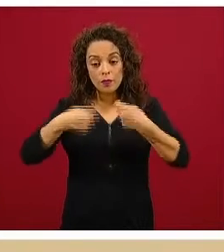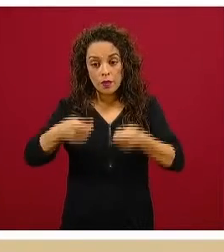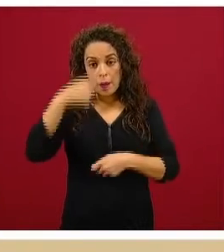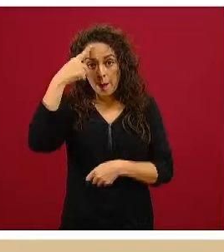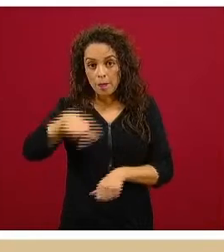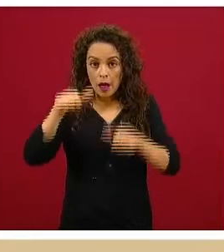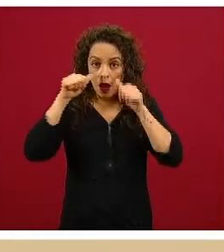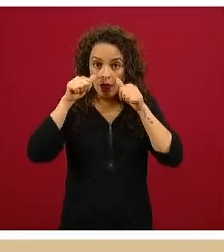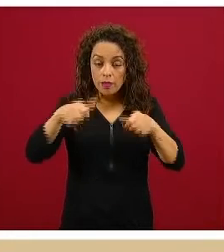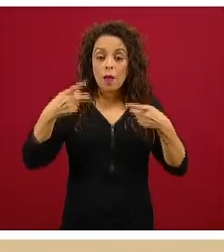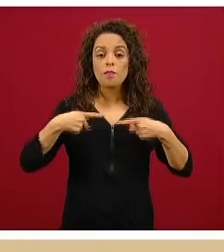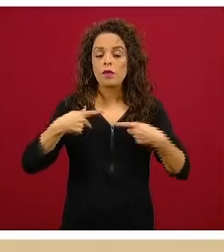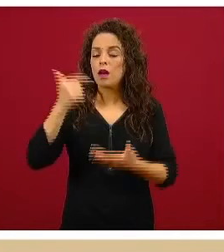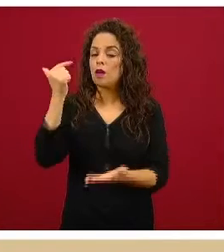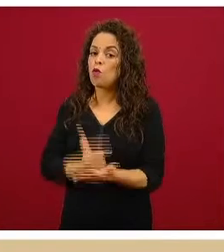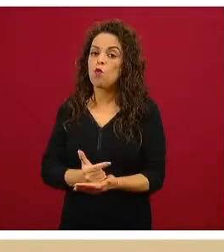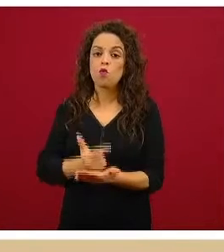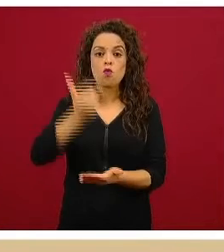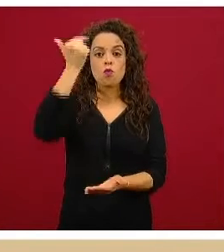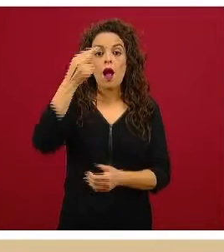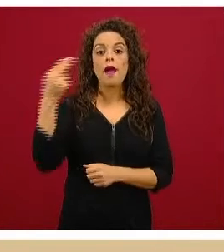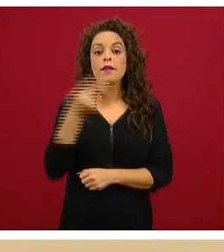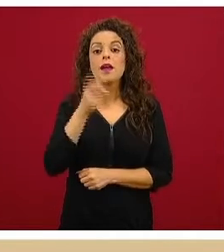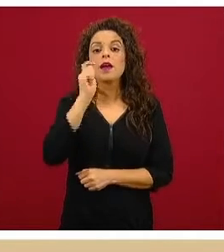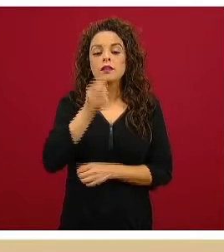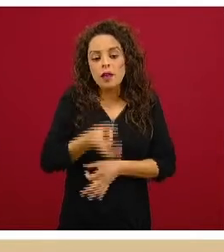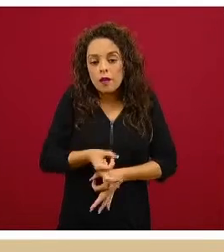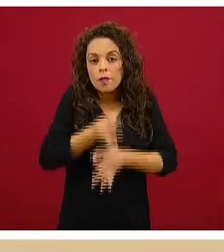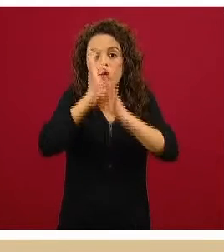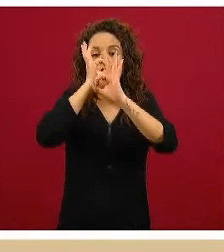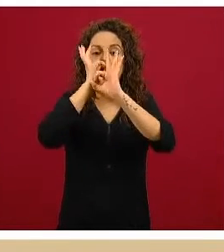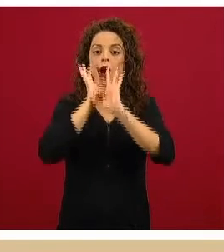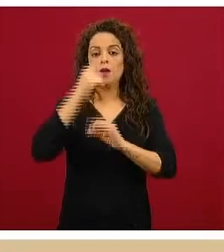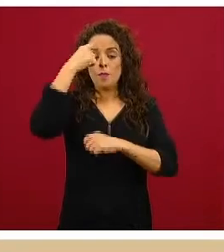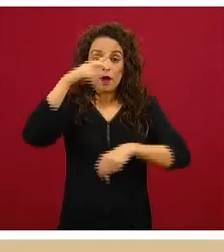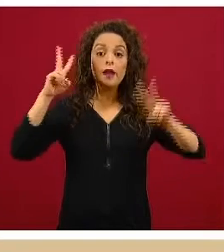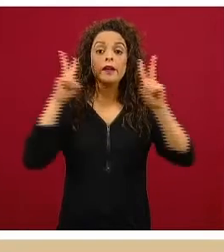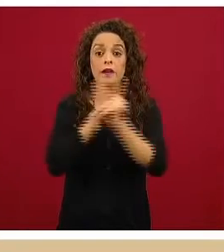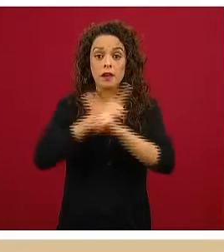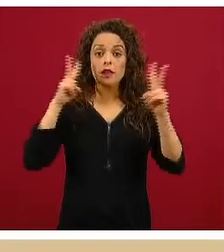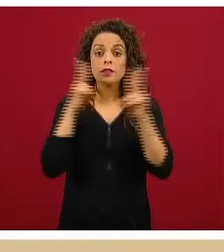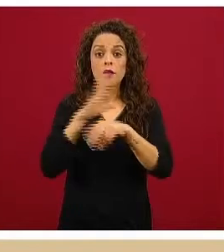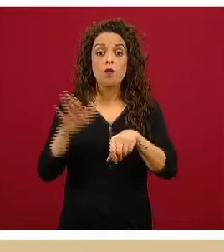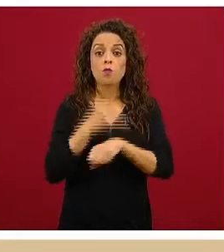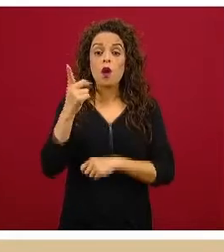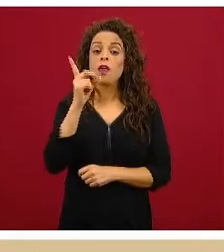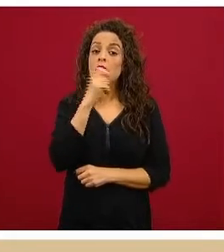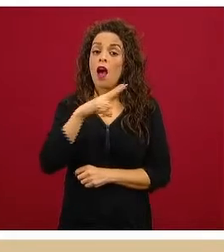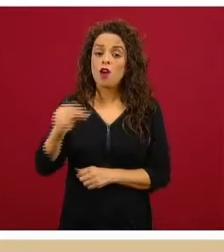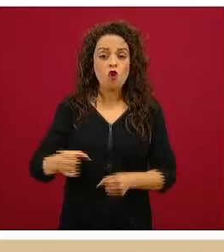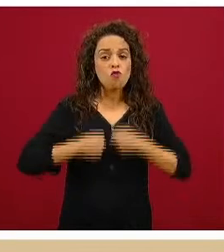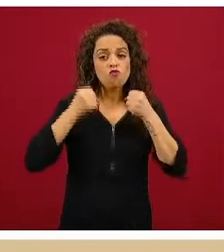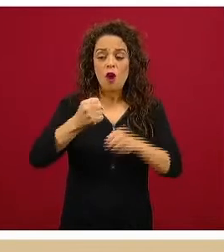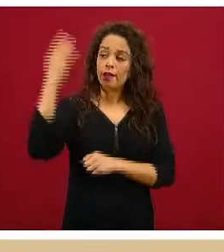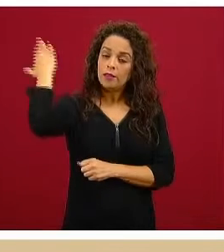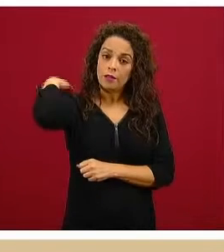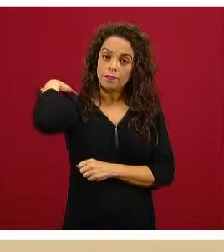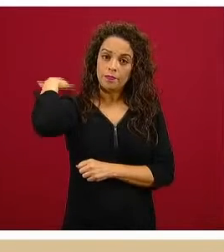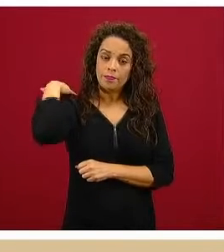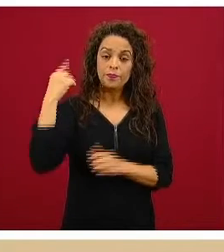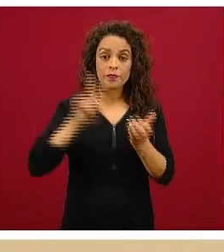se publicará la guía de continuidad de operaciones para la atención no COVID en el sistema público de salud.